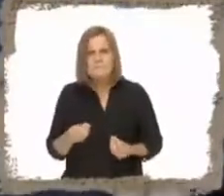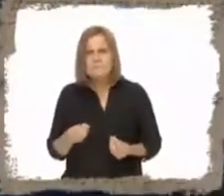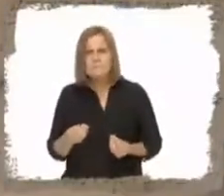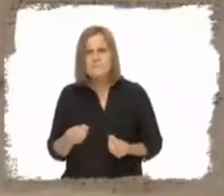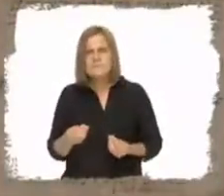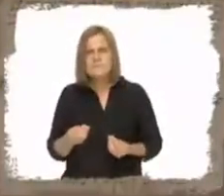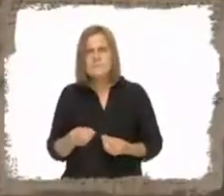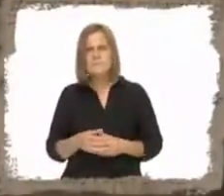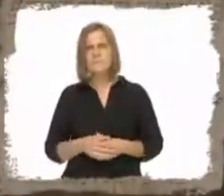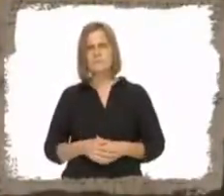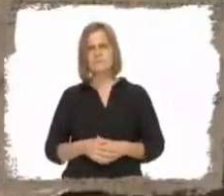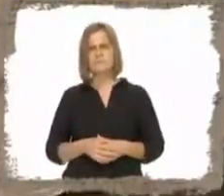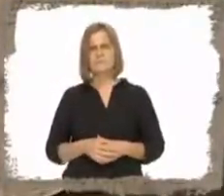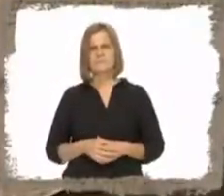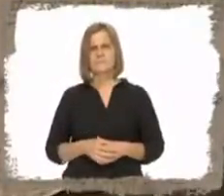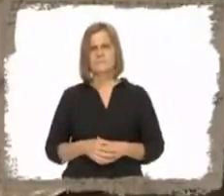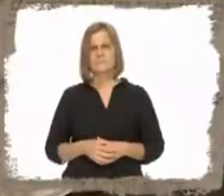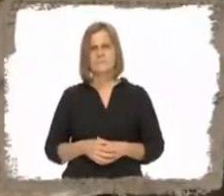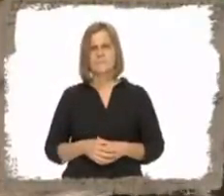¡Ay!